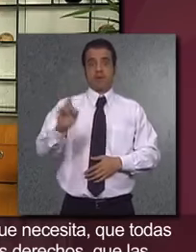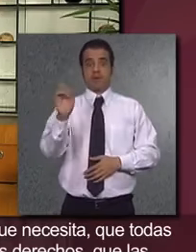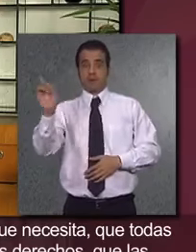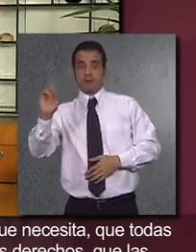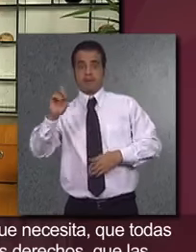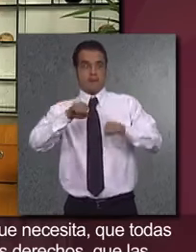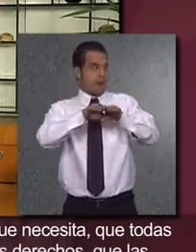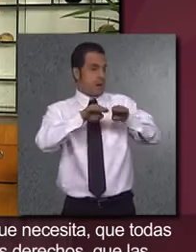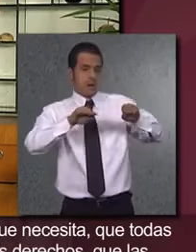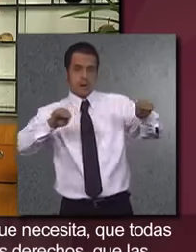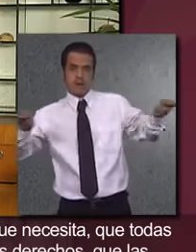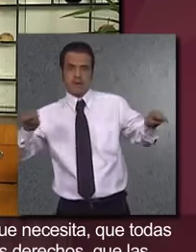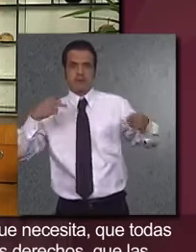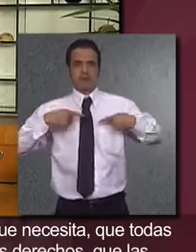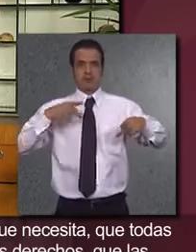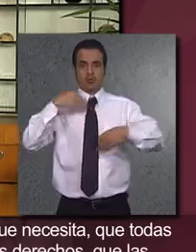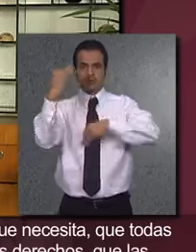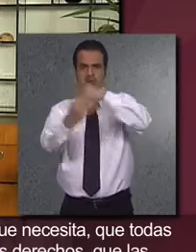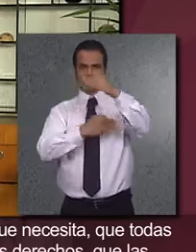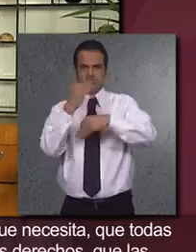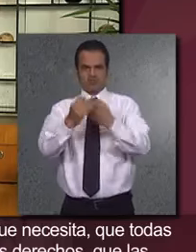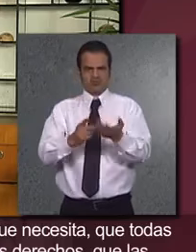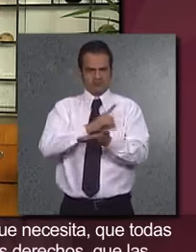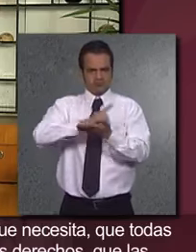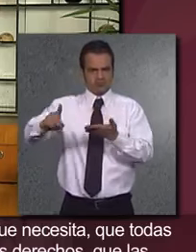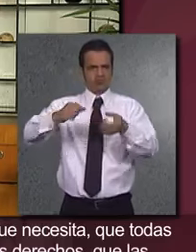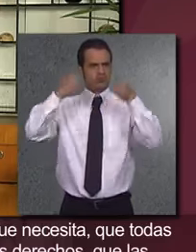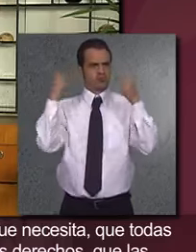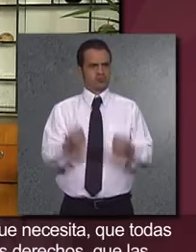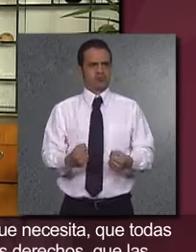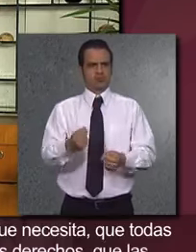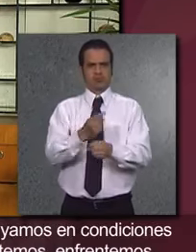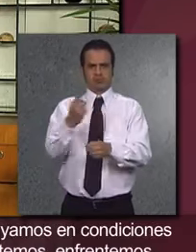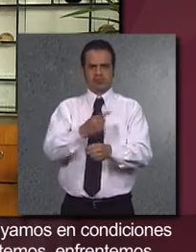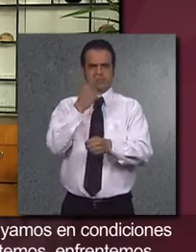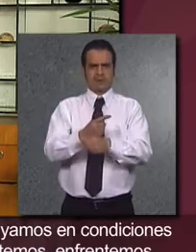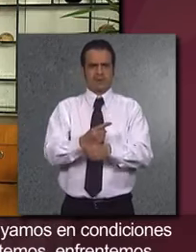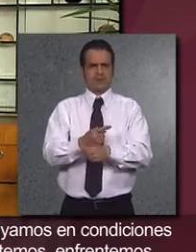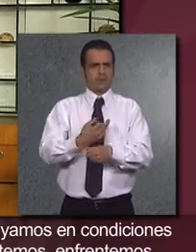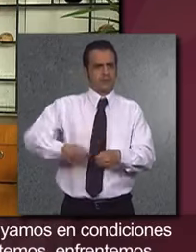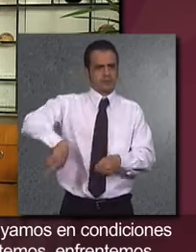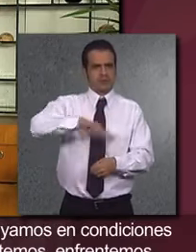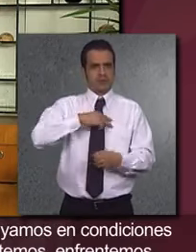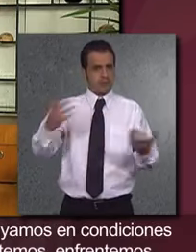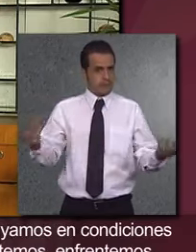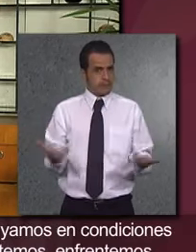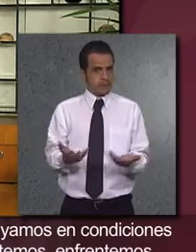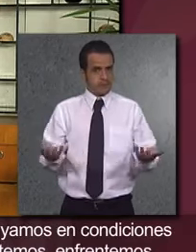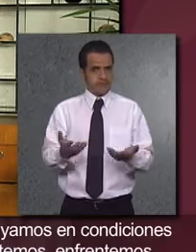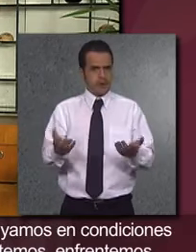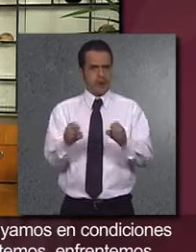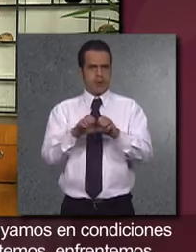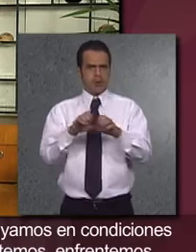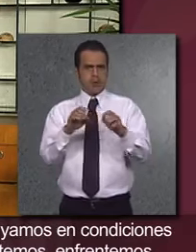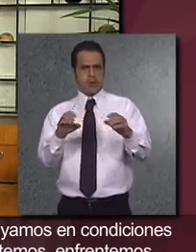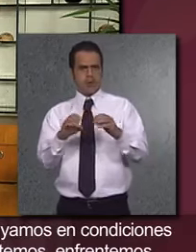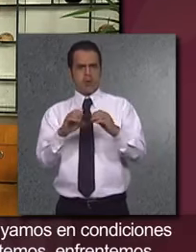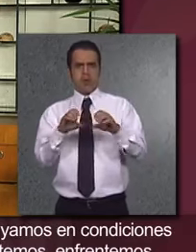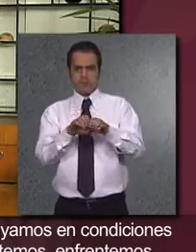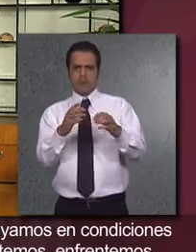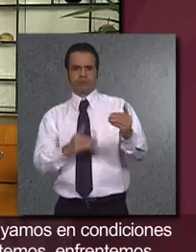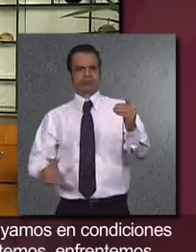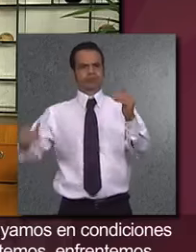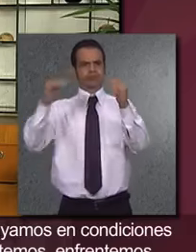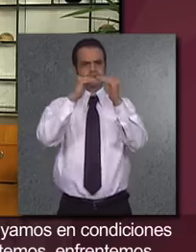la democracia que necesita, que todas las personas ejerzan los derechos, que las oportunidades las construyamos en condiciones